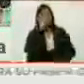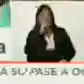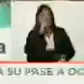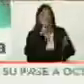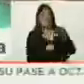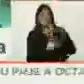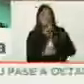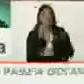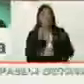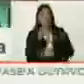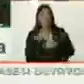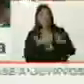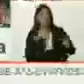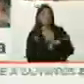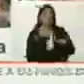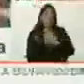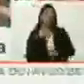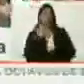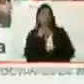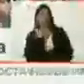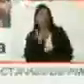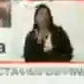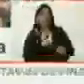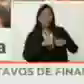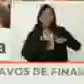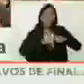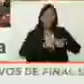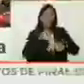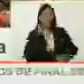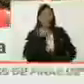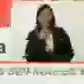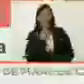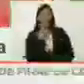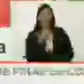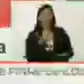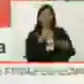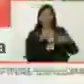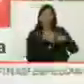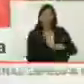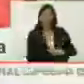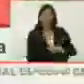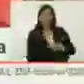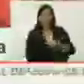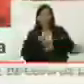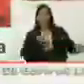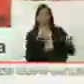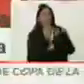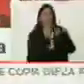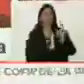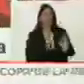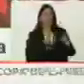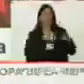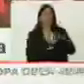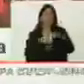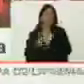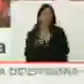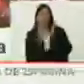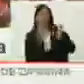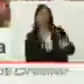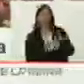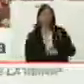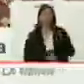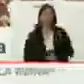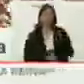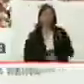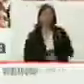2020, lo que ha hecho es trabajar por la juventud, lo que ha hecho es incluir a la juventud, incluir la mayor matrícula escolar con respecto a la población